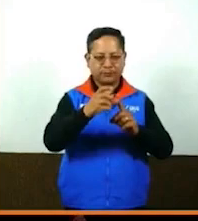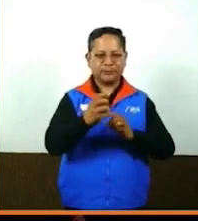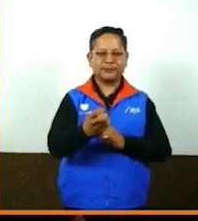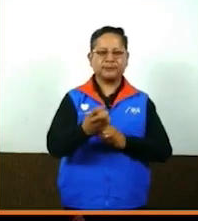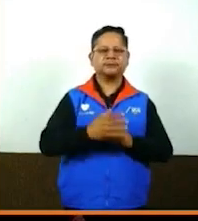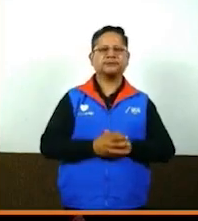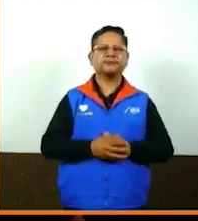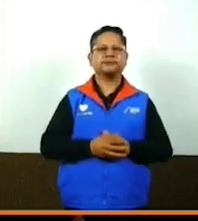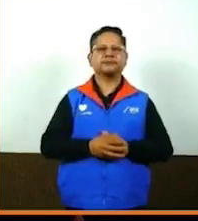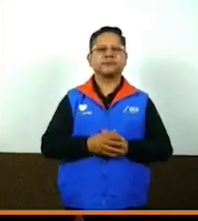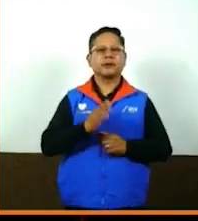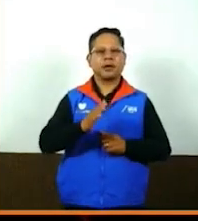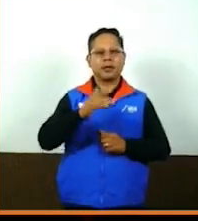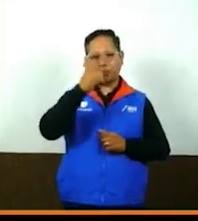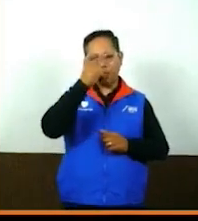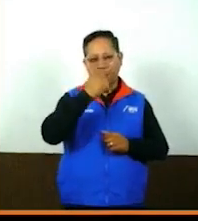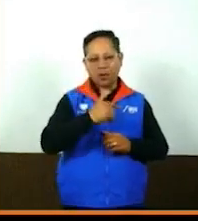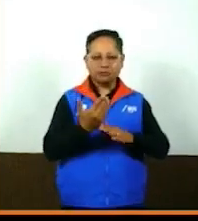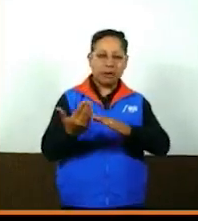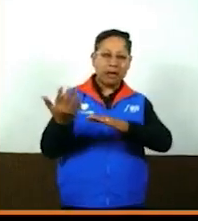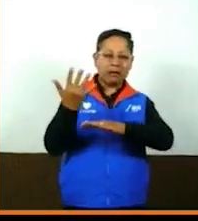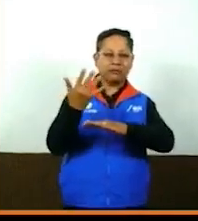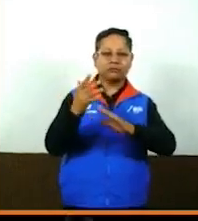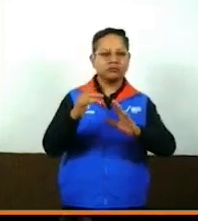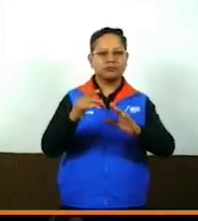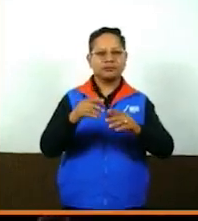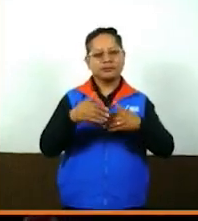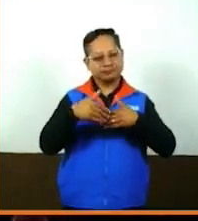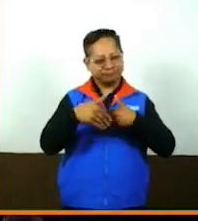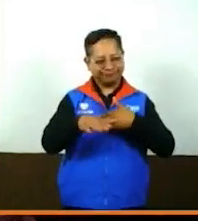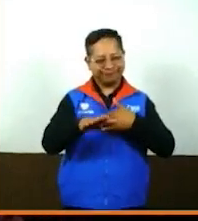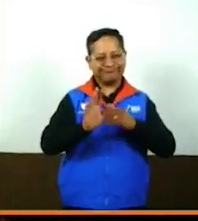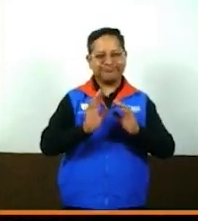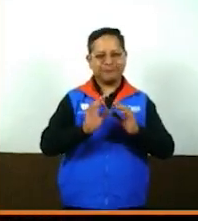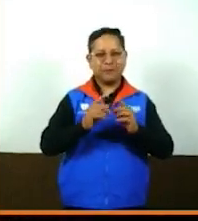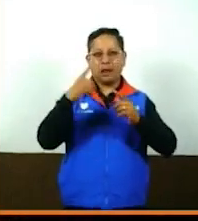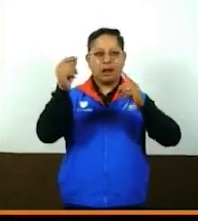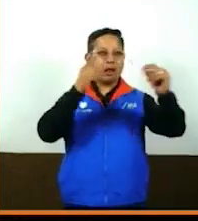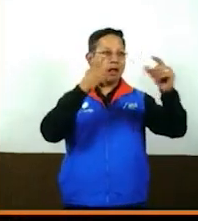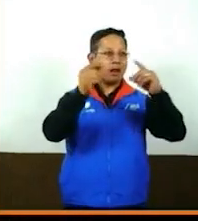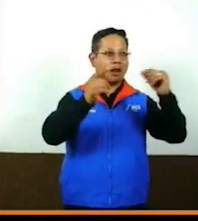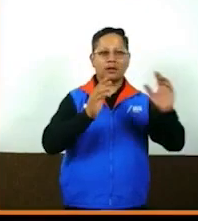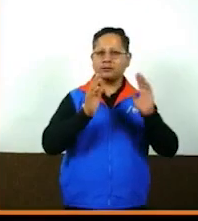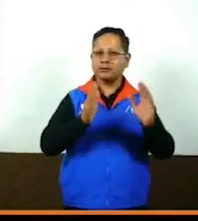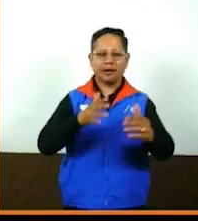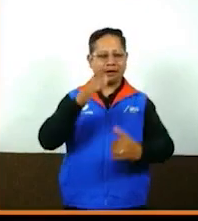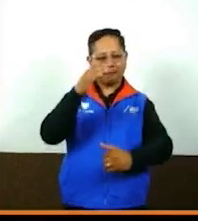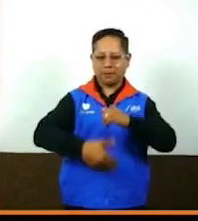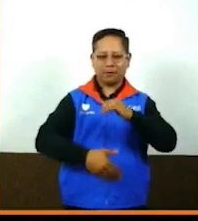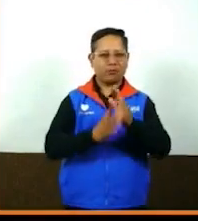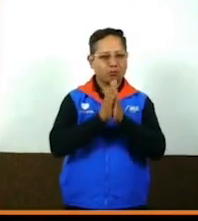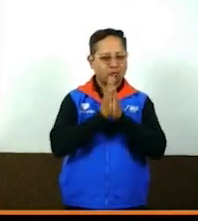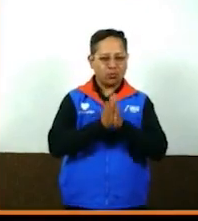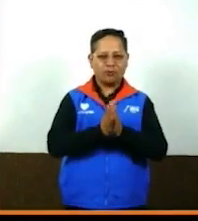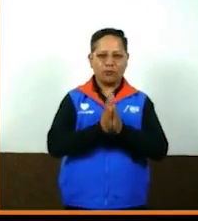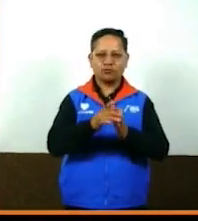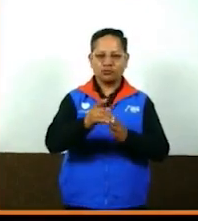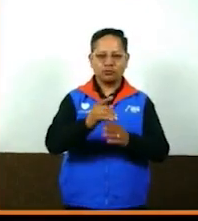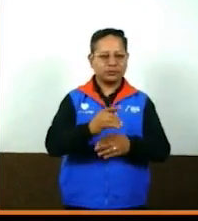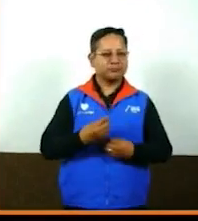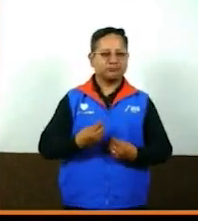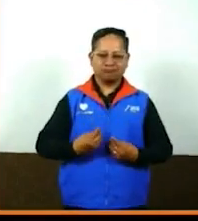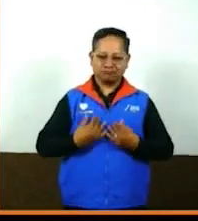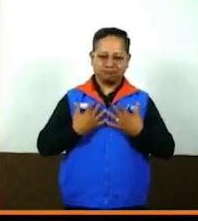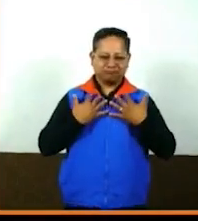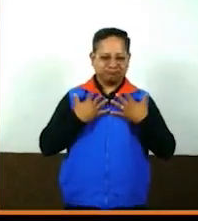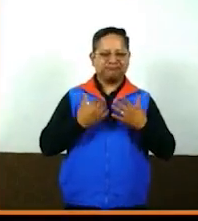acompañen toda la noche. Toda la noche, pero todo el evento. Que no se nos vayan hasta el último. Que en verdad disfruten